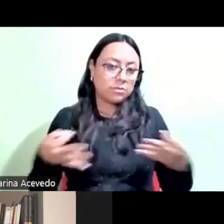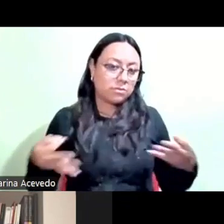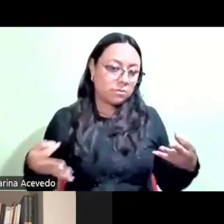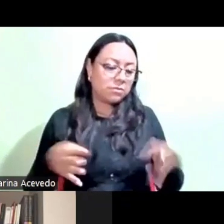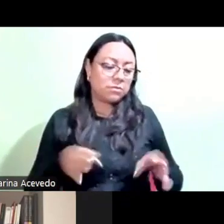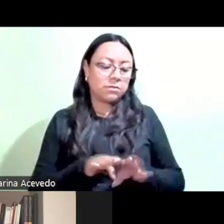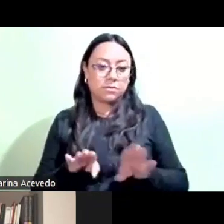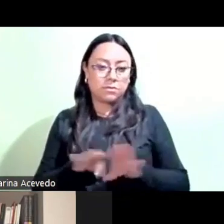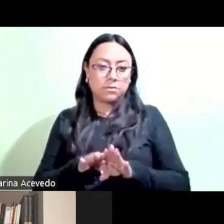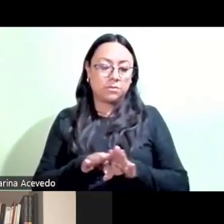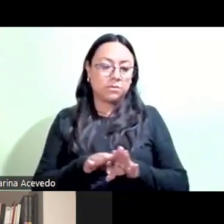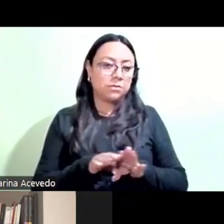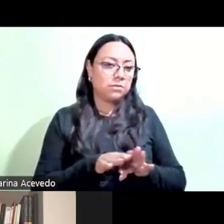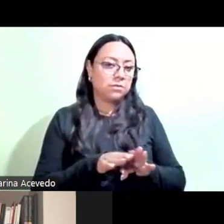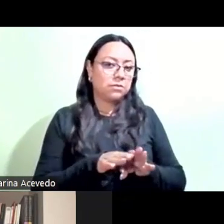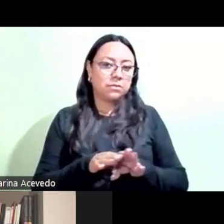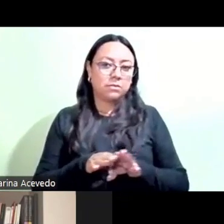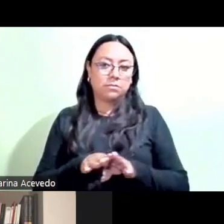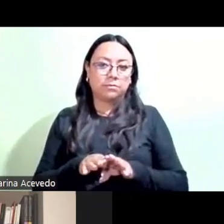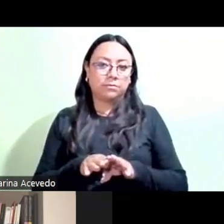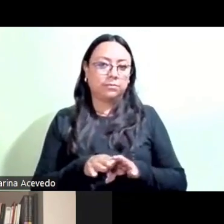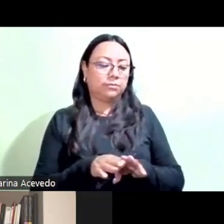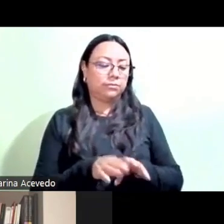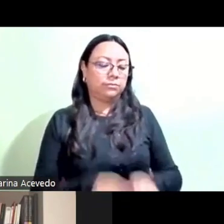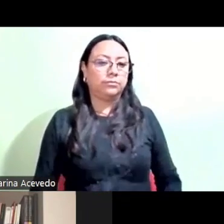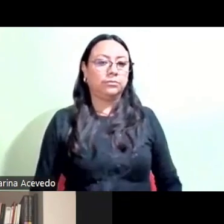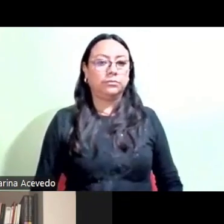por, ¿cómo se llama?